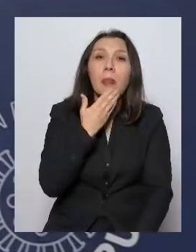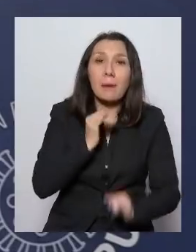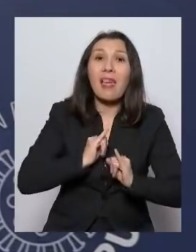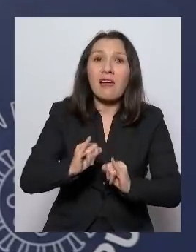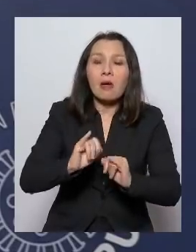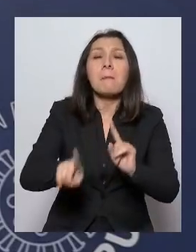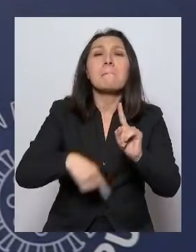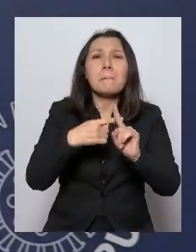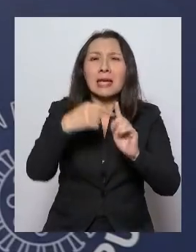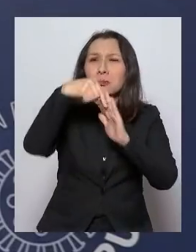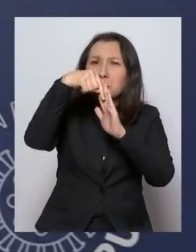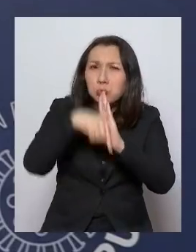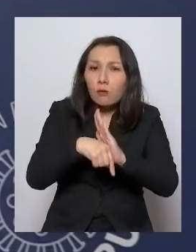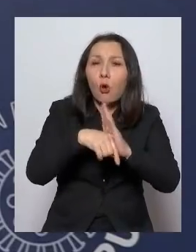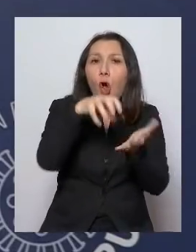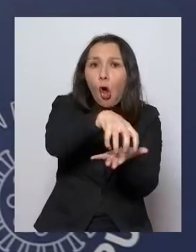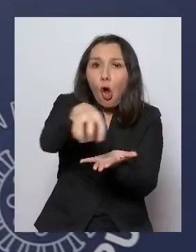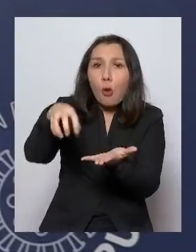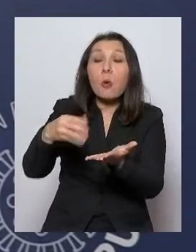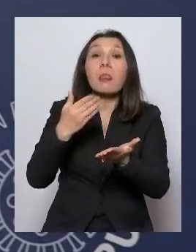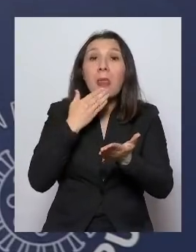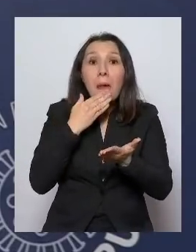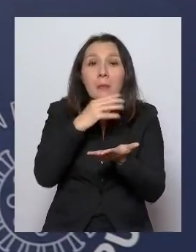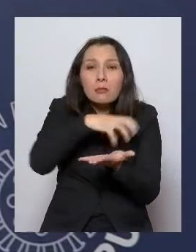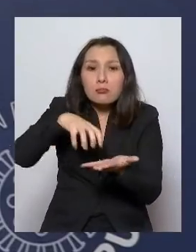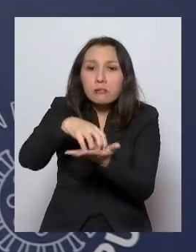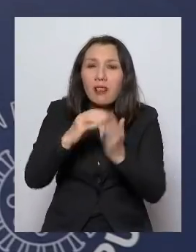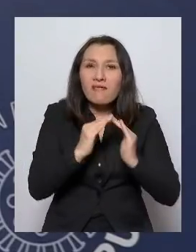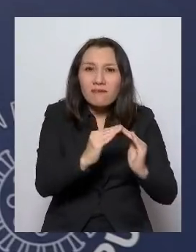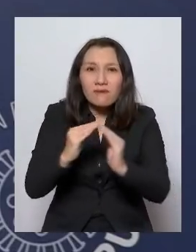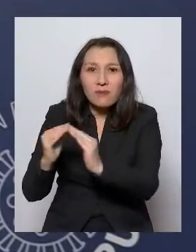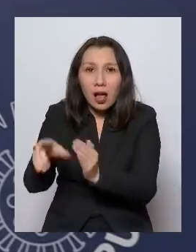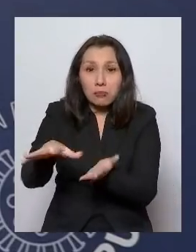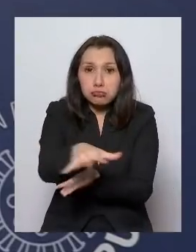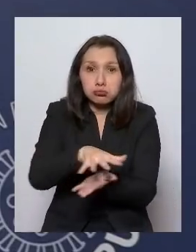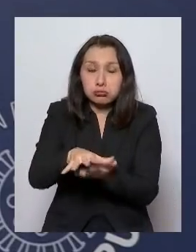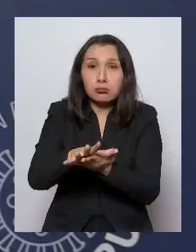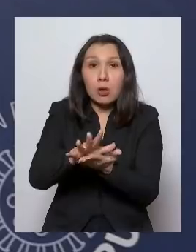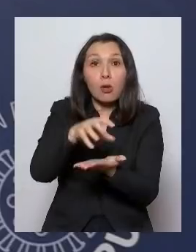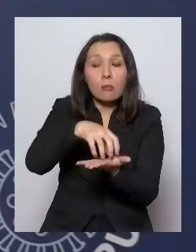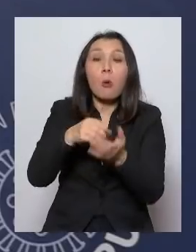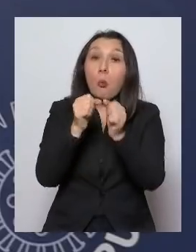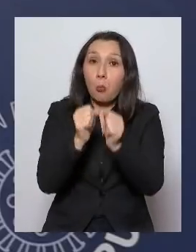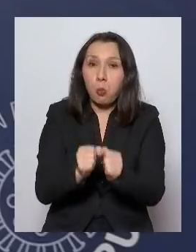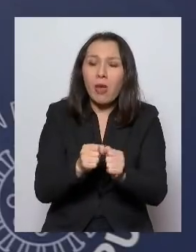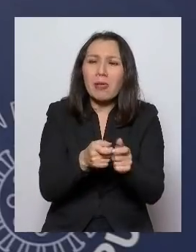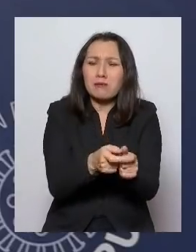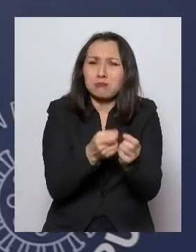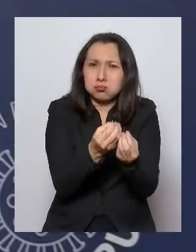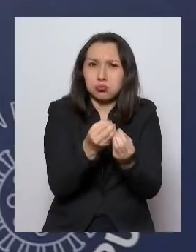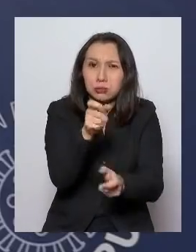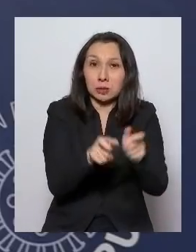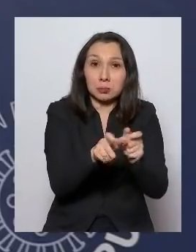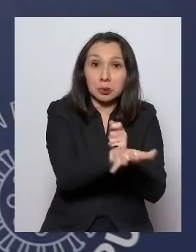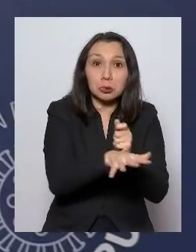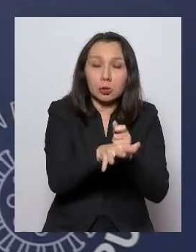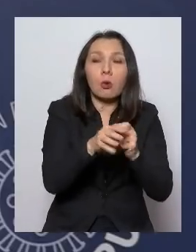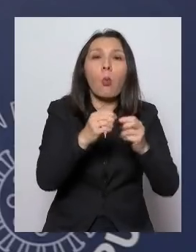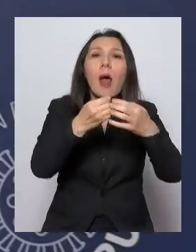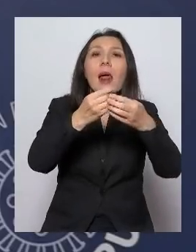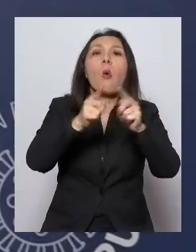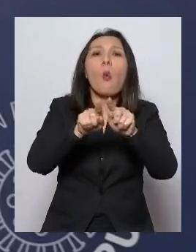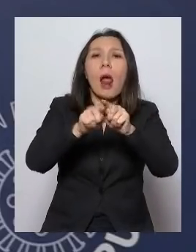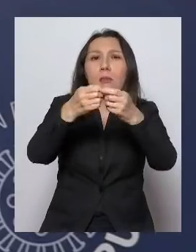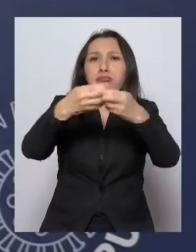por comuna e incluso por barrio dentro de una comuna donde puede haber una concentración mayor de